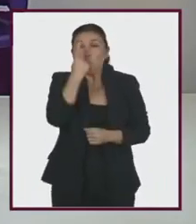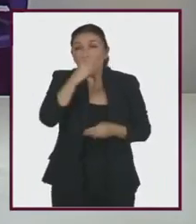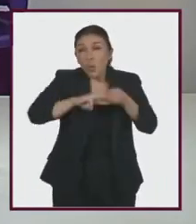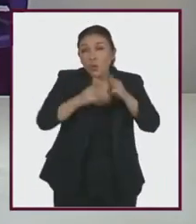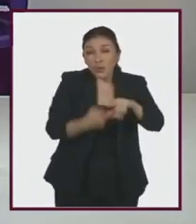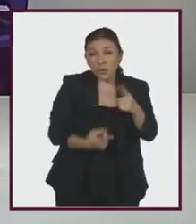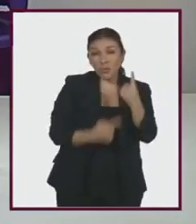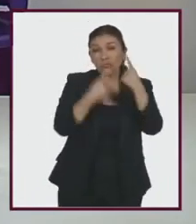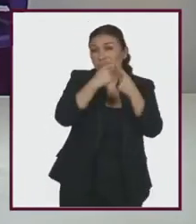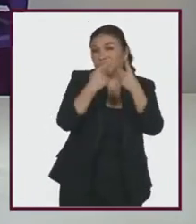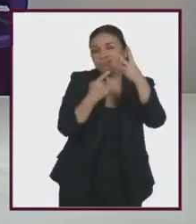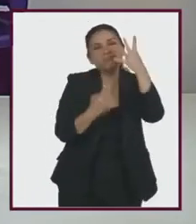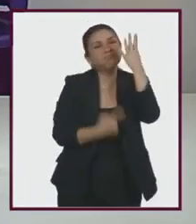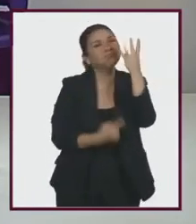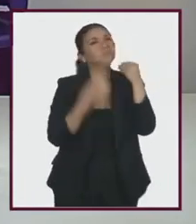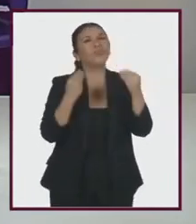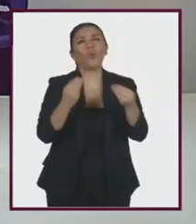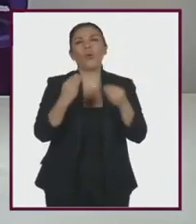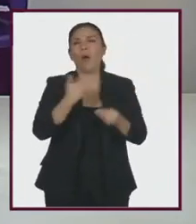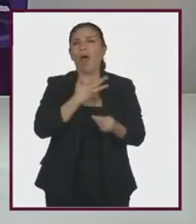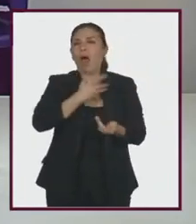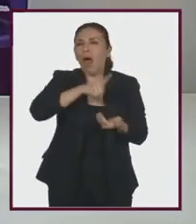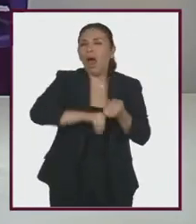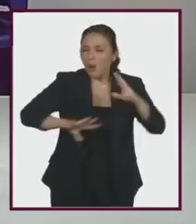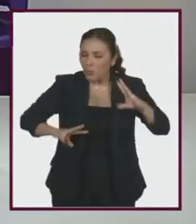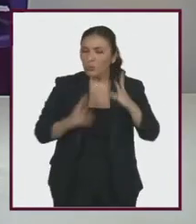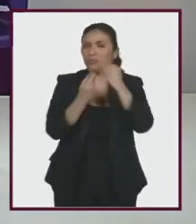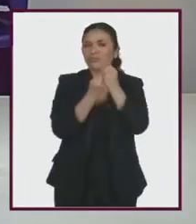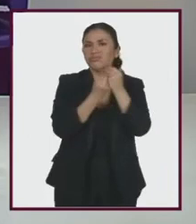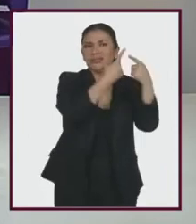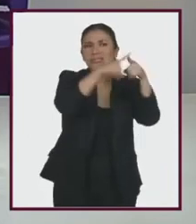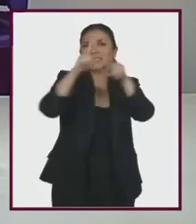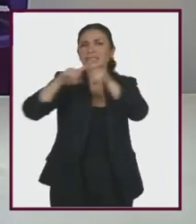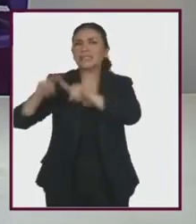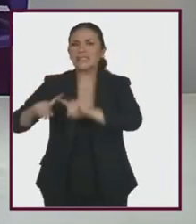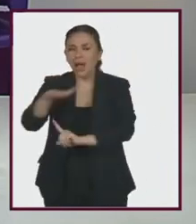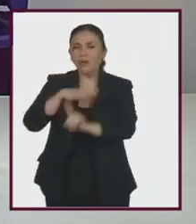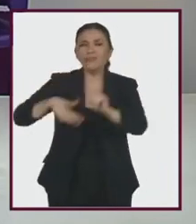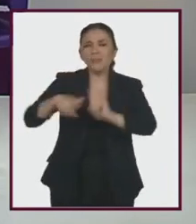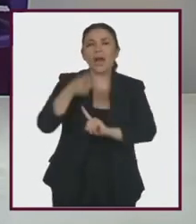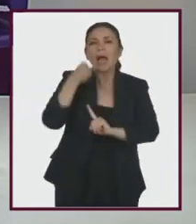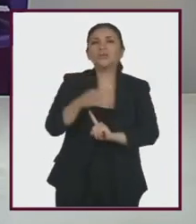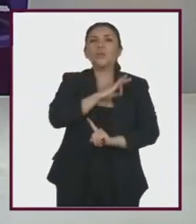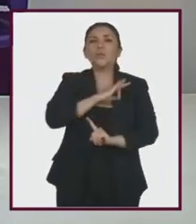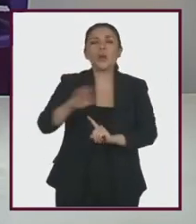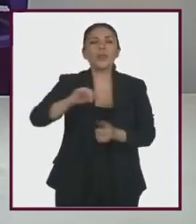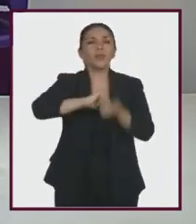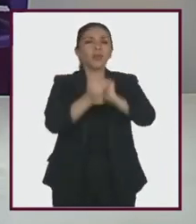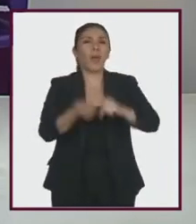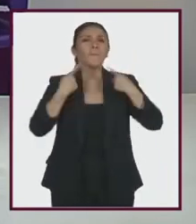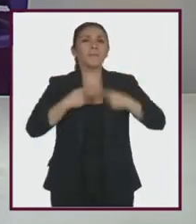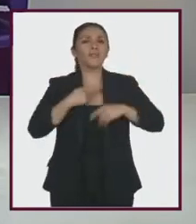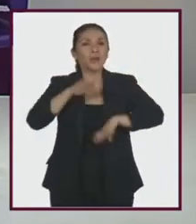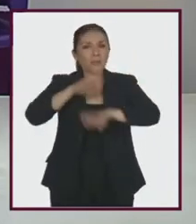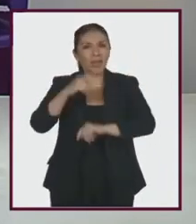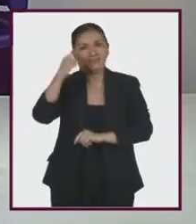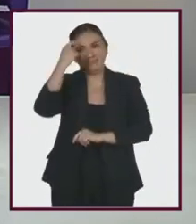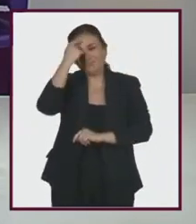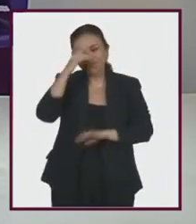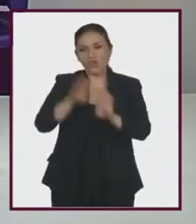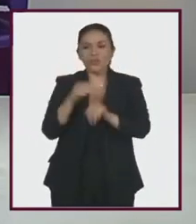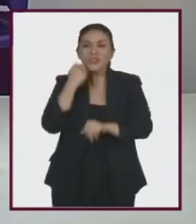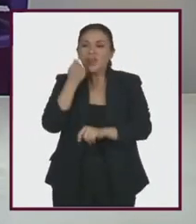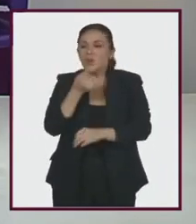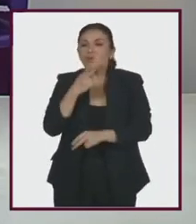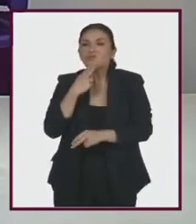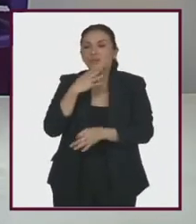lo que nos lleva a consumir, son la suma de muchas circunstancias que llevan a la persona a consumir, pero también a tener o